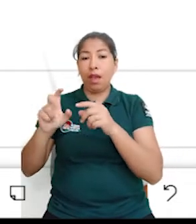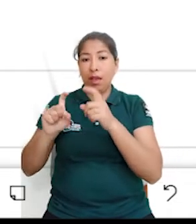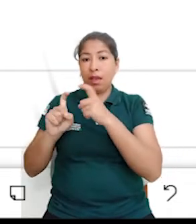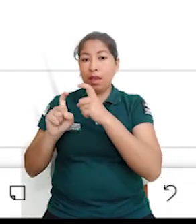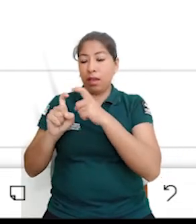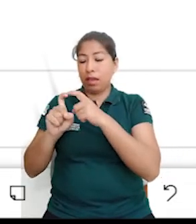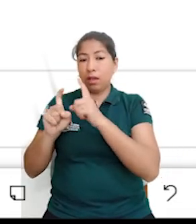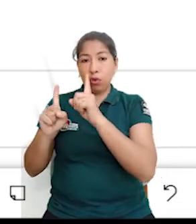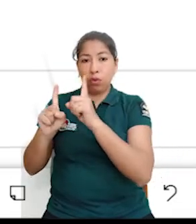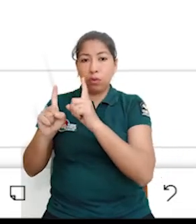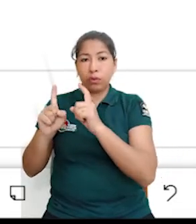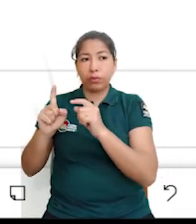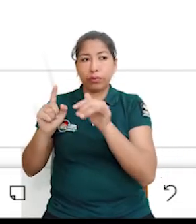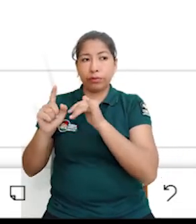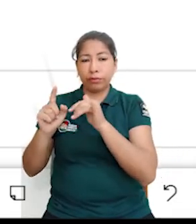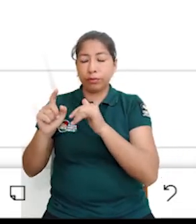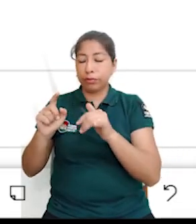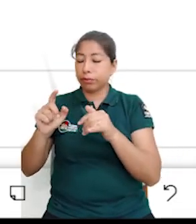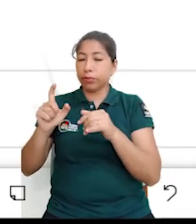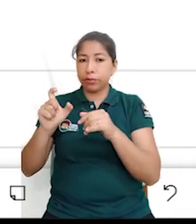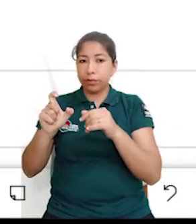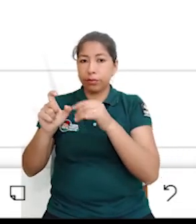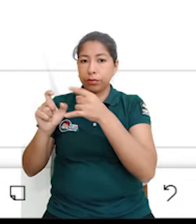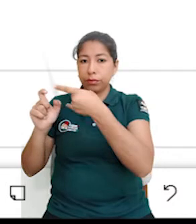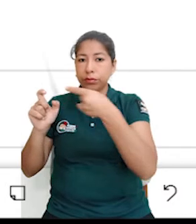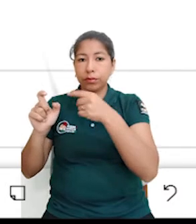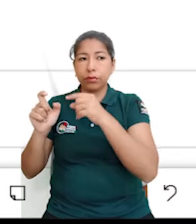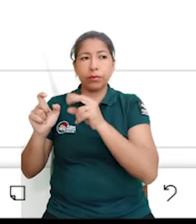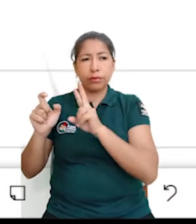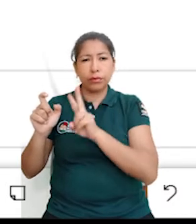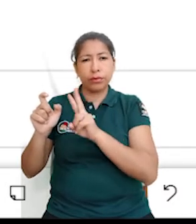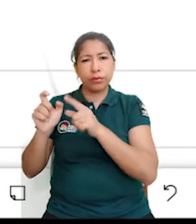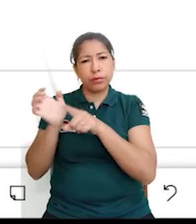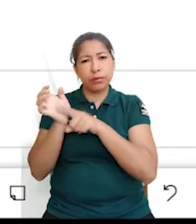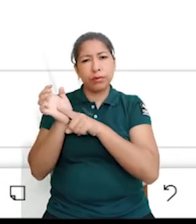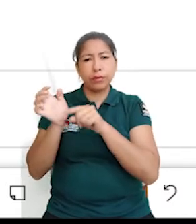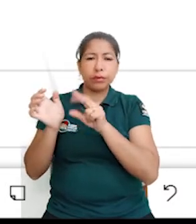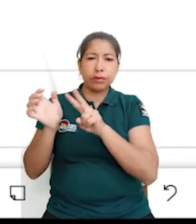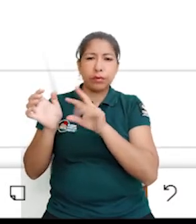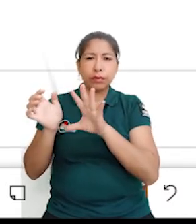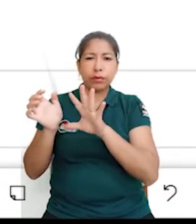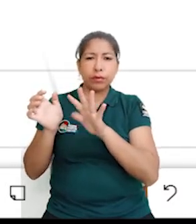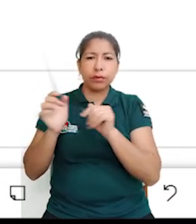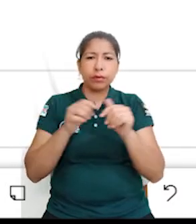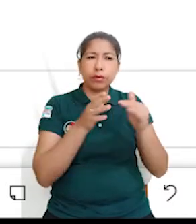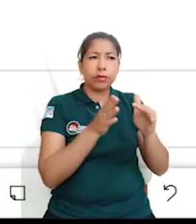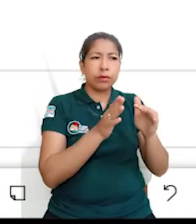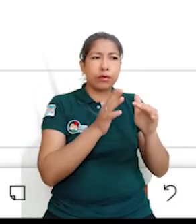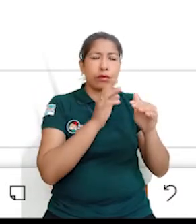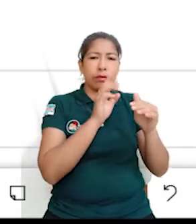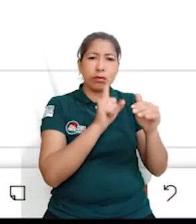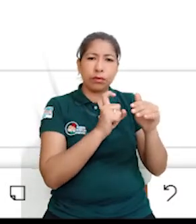segunda solución que tenemos es más 5. Son nuestras soluciones parciales que luego deben pasar por un proceso